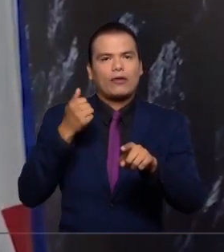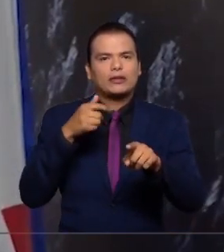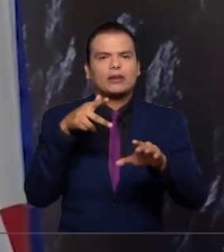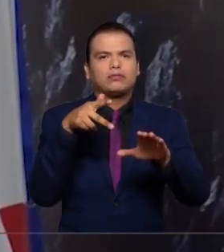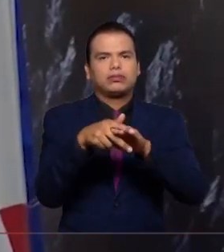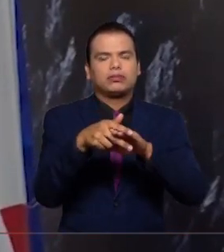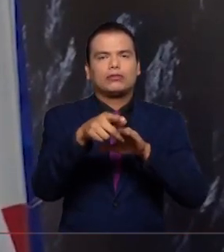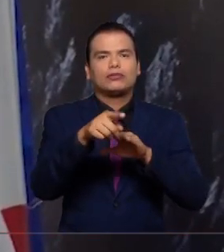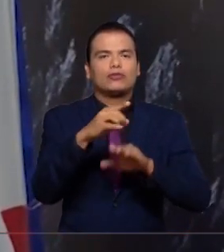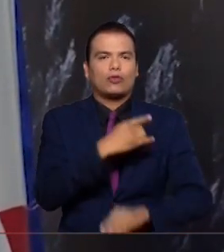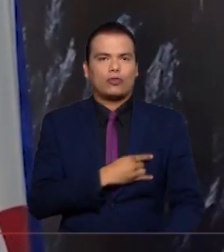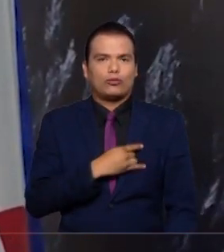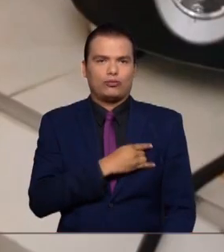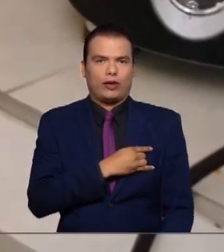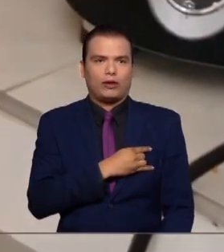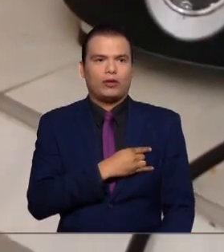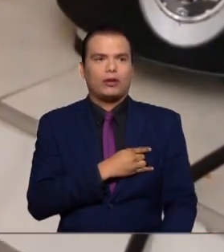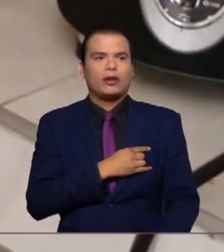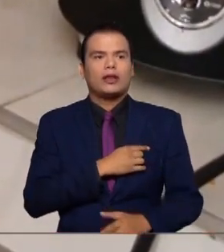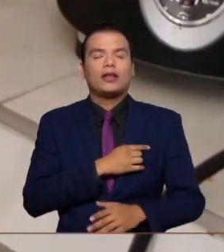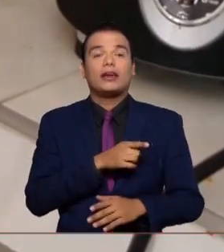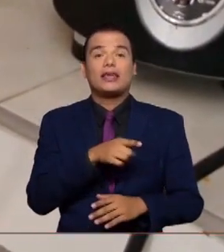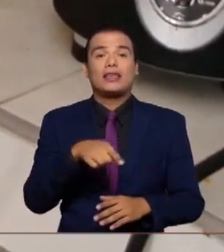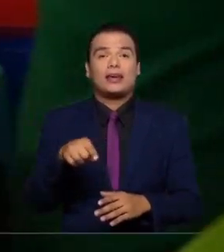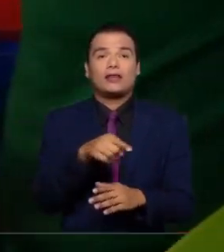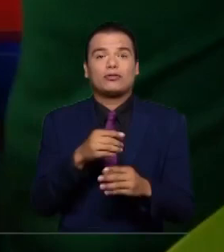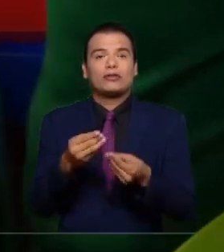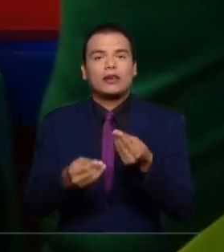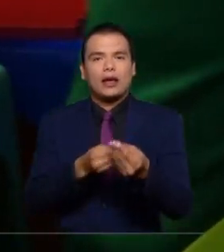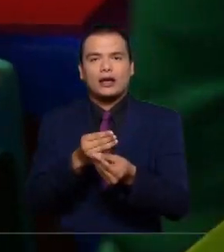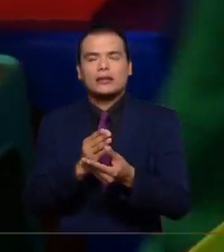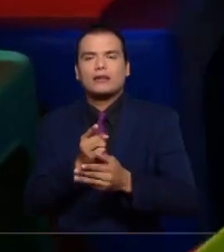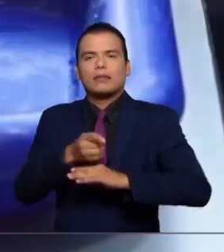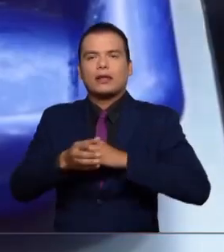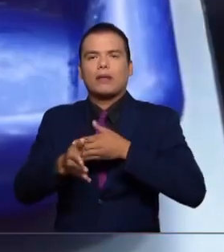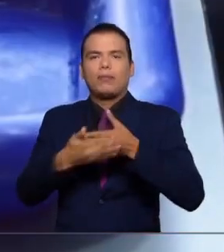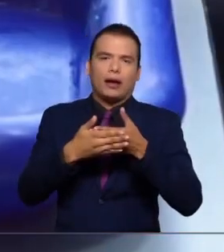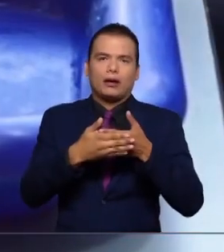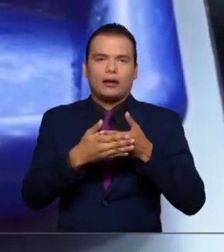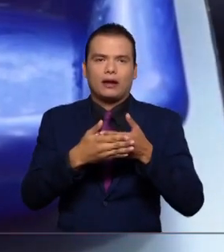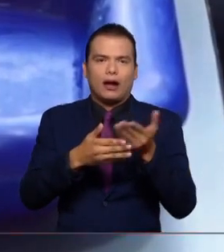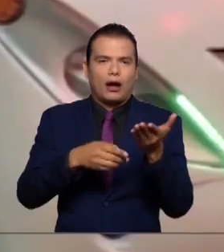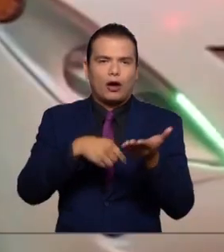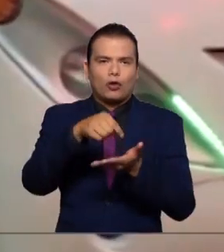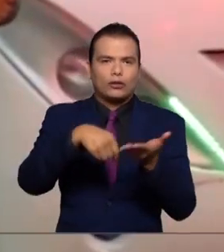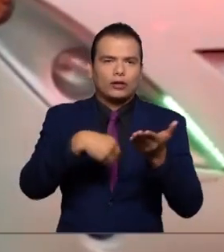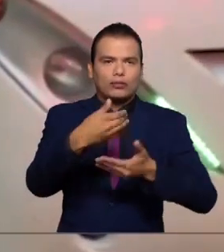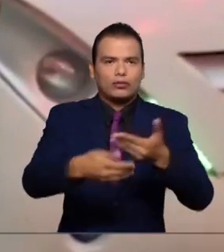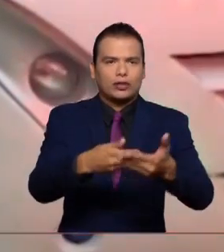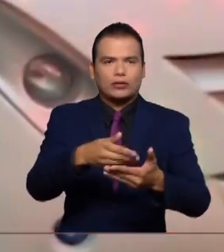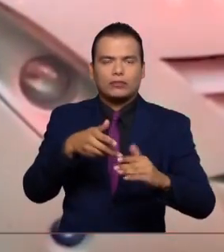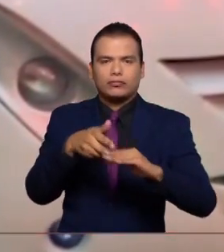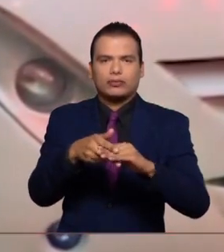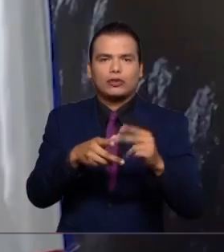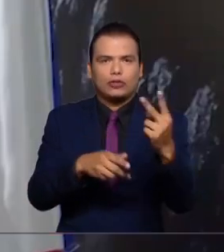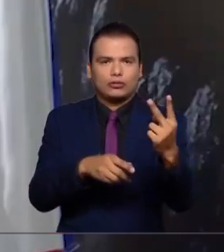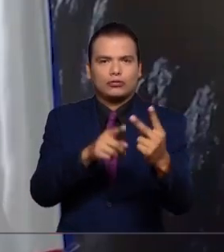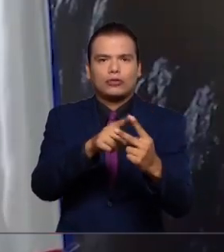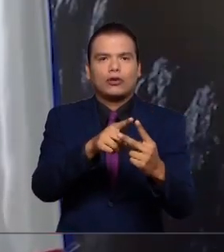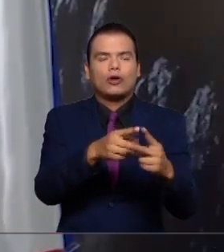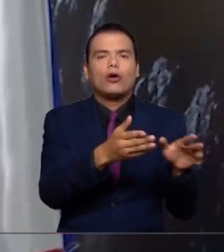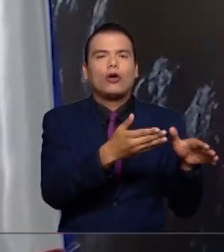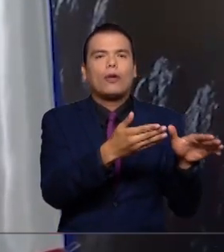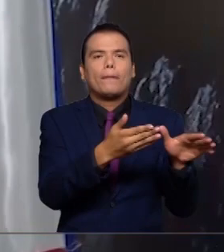proceso de licitación de dos programas sensibles, que son el programa de alimentación escolar, el PAE, y el programa